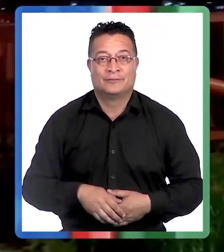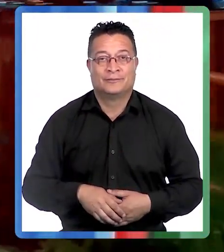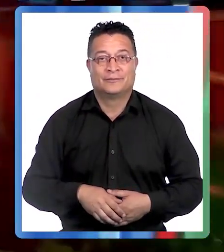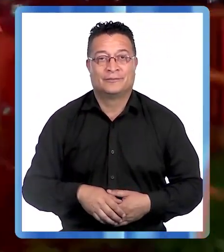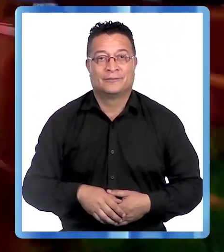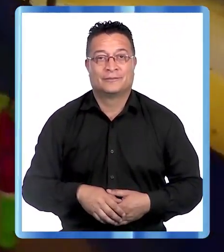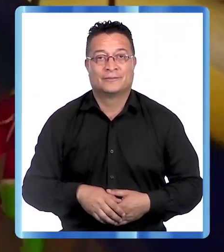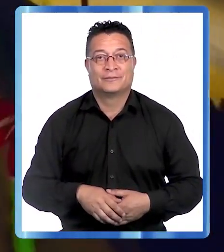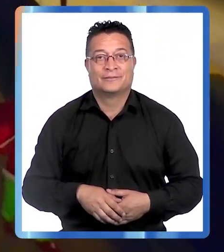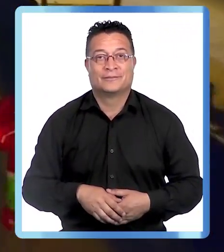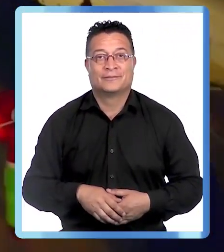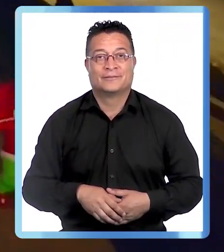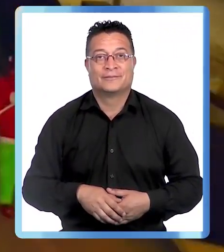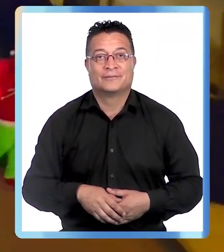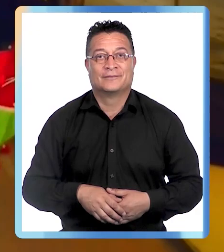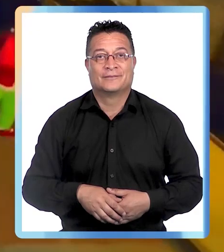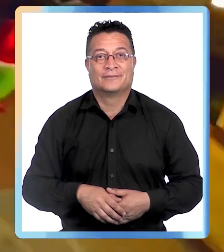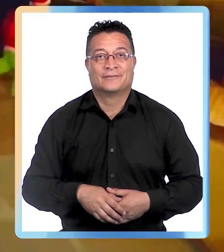y